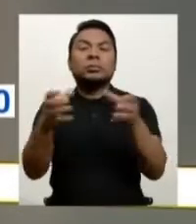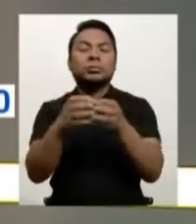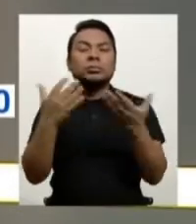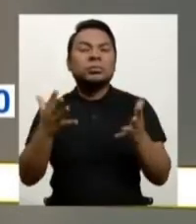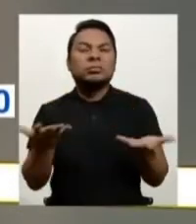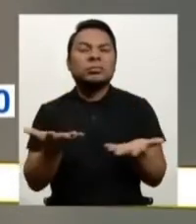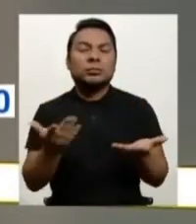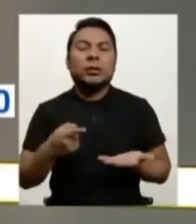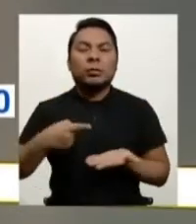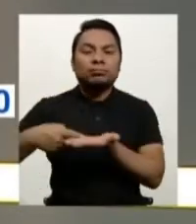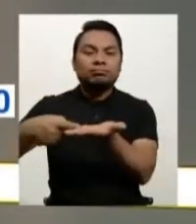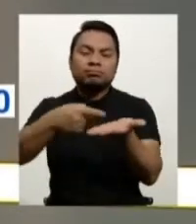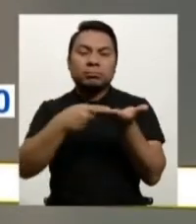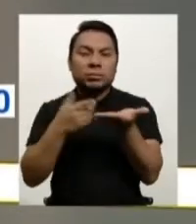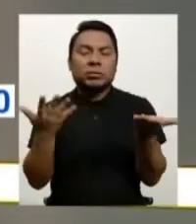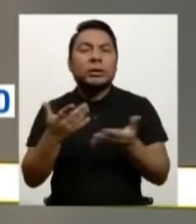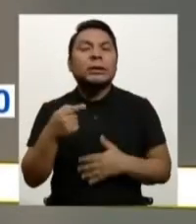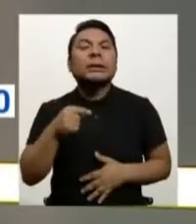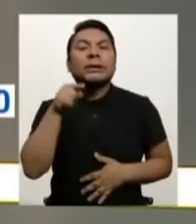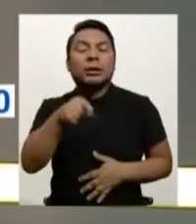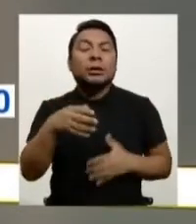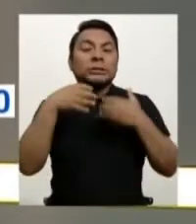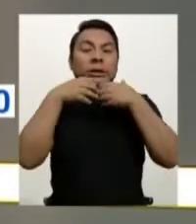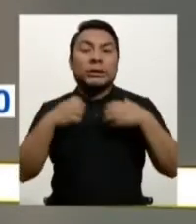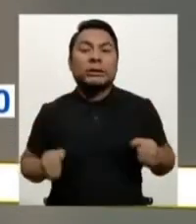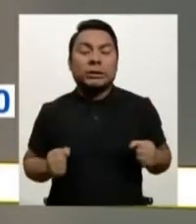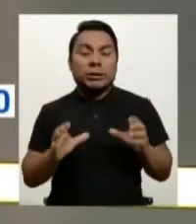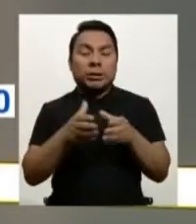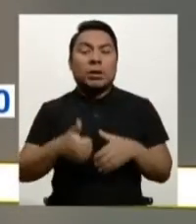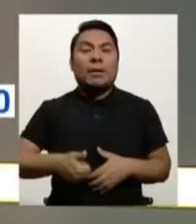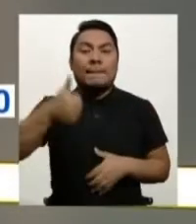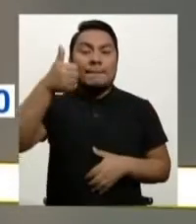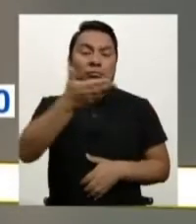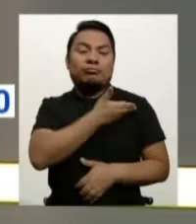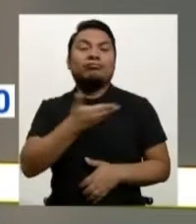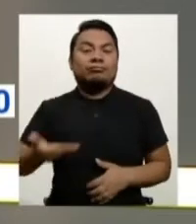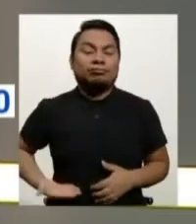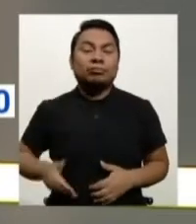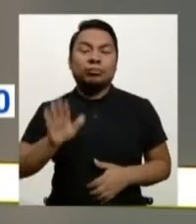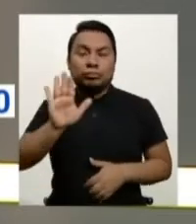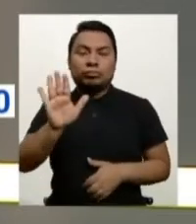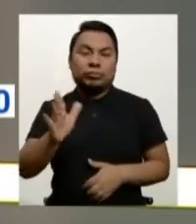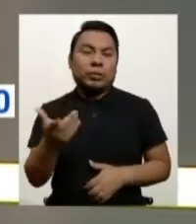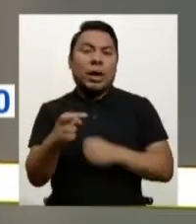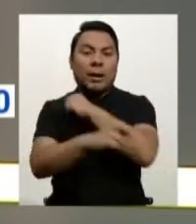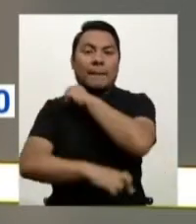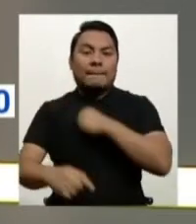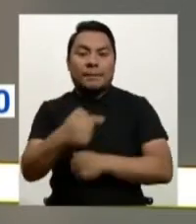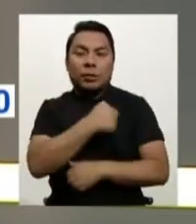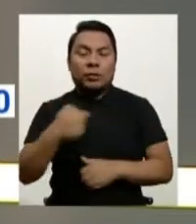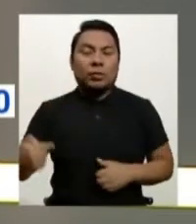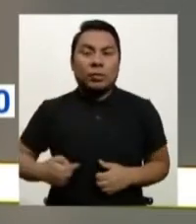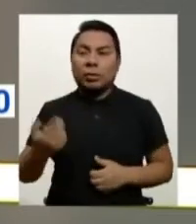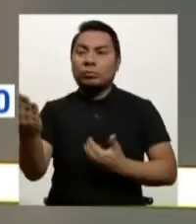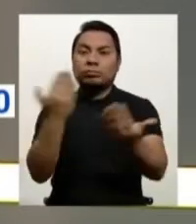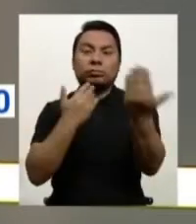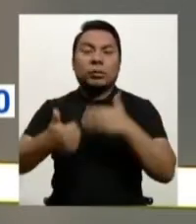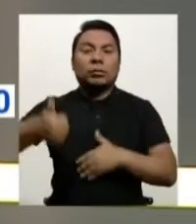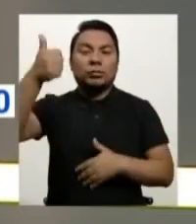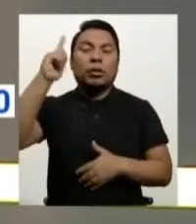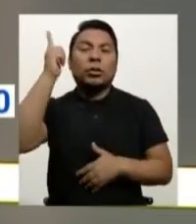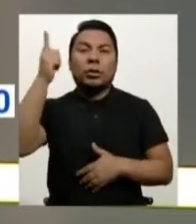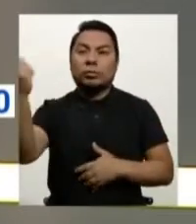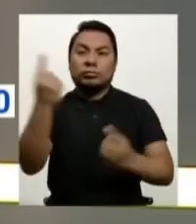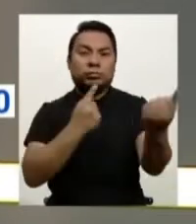entronización, por decirlo de alguna manera, de su secretario general y presidente del país, Xi Jinping, al nivel de los máximos líderes históricos de la